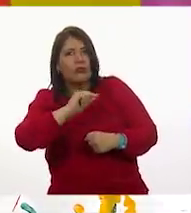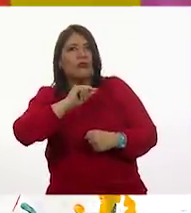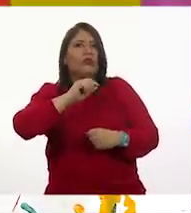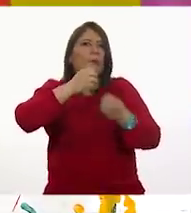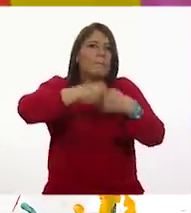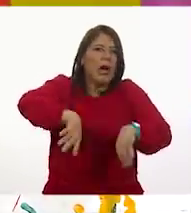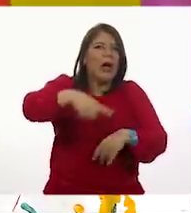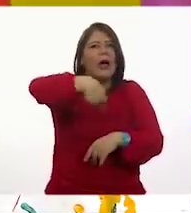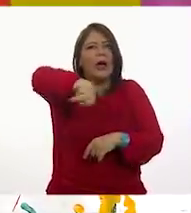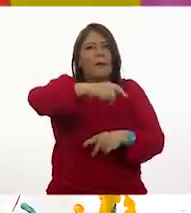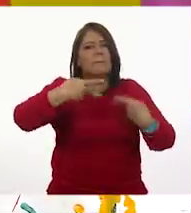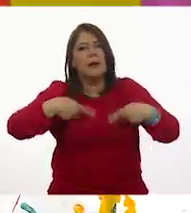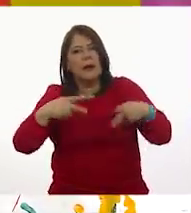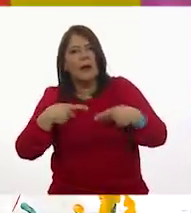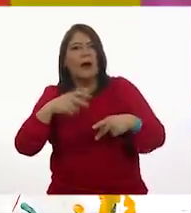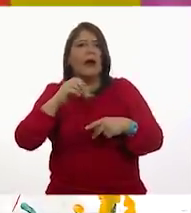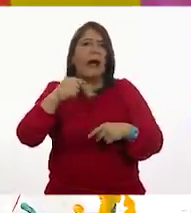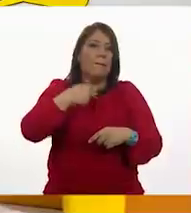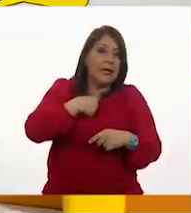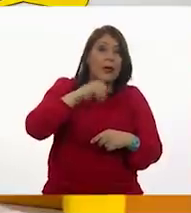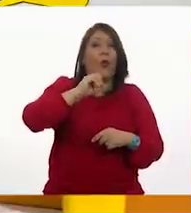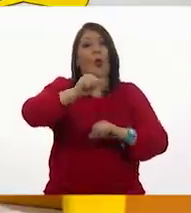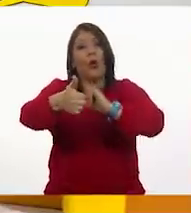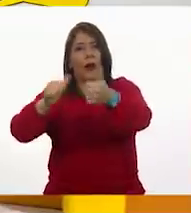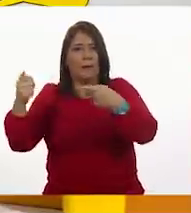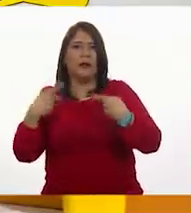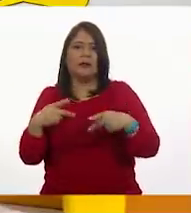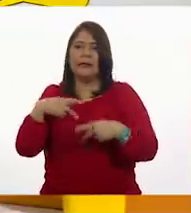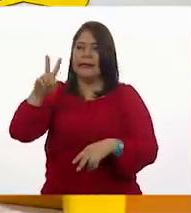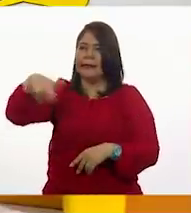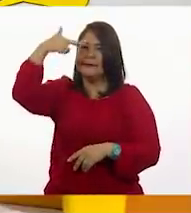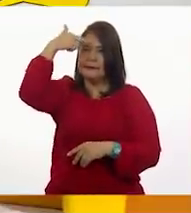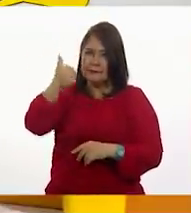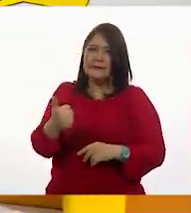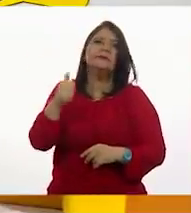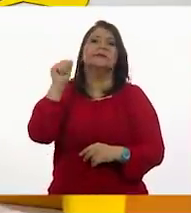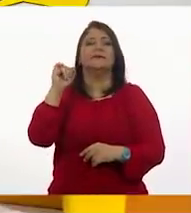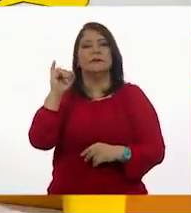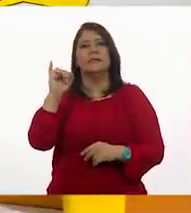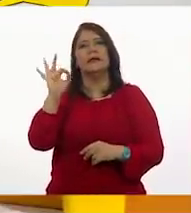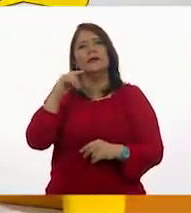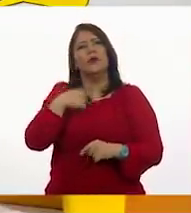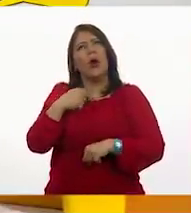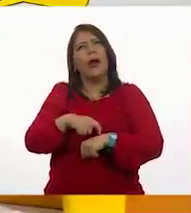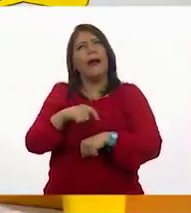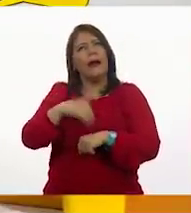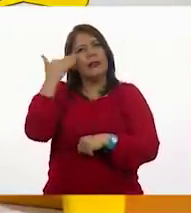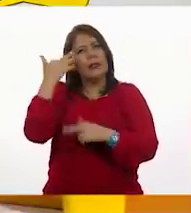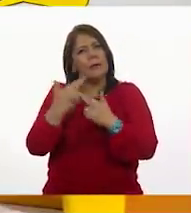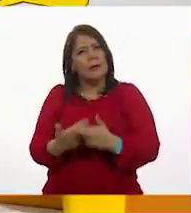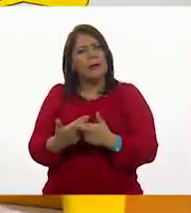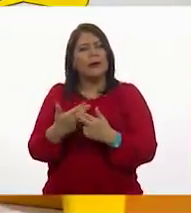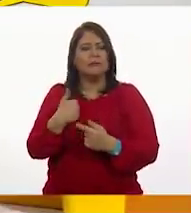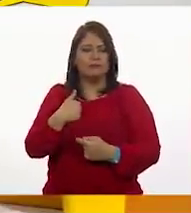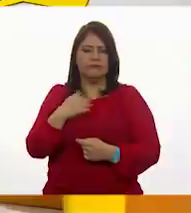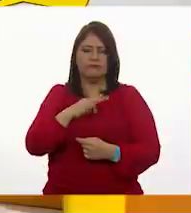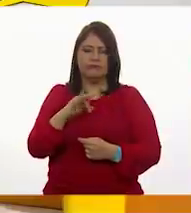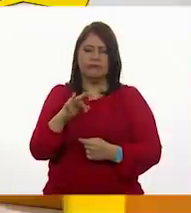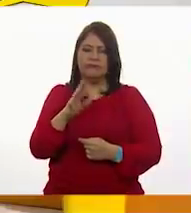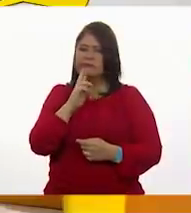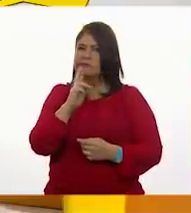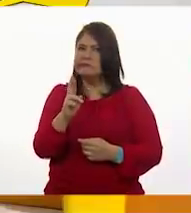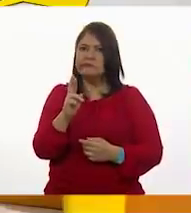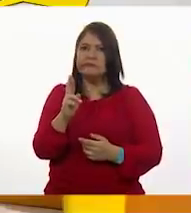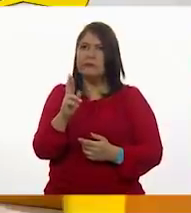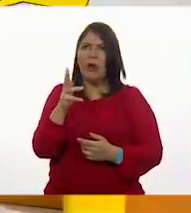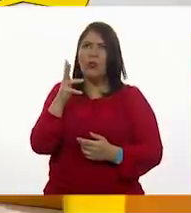los demás. Eso es muy cierto. Yo creo que si nos damos ese tiempo, entonces nuestras respuestas a lo que no sabemos